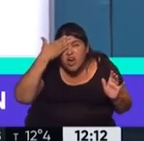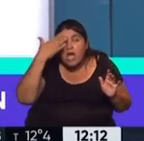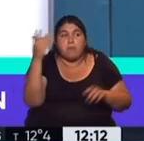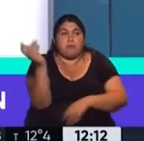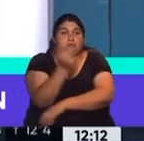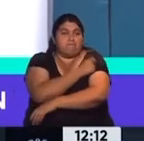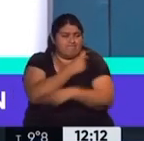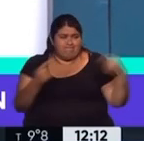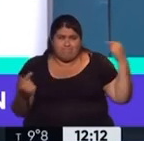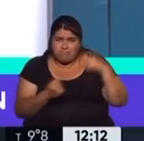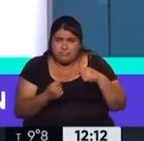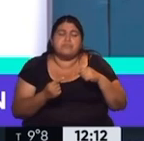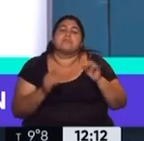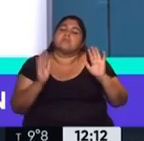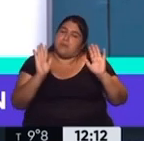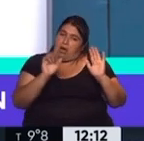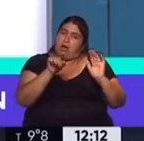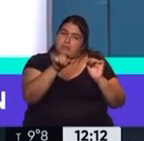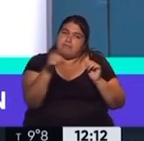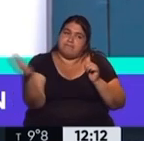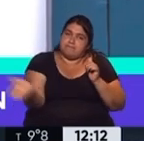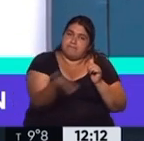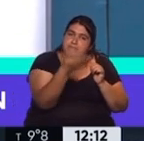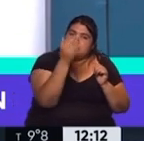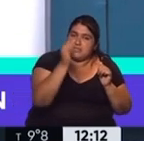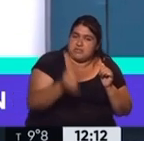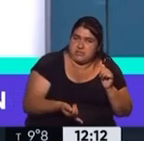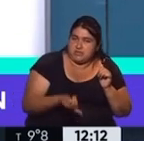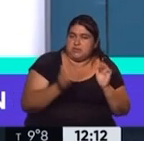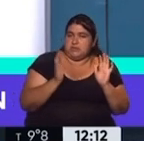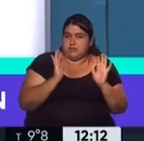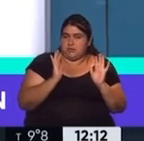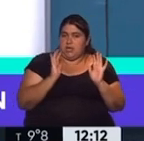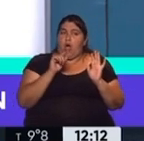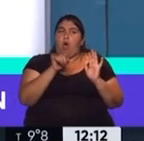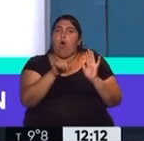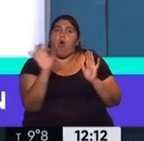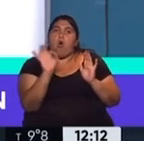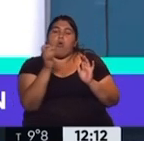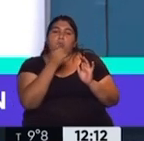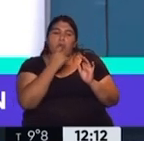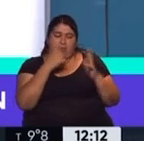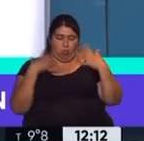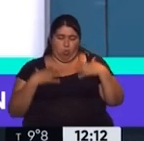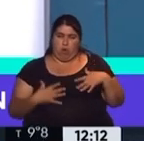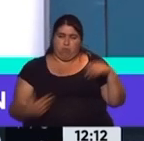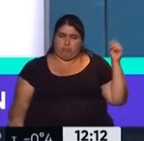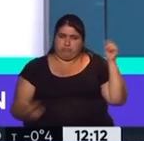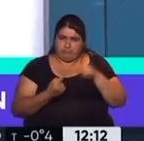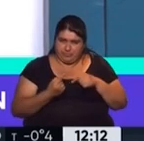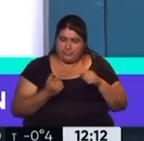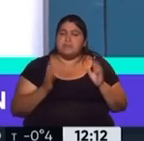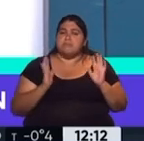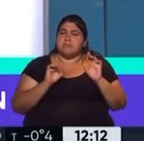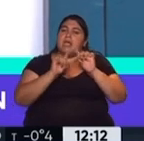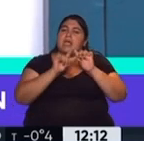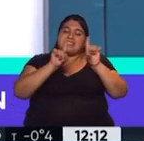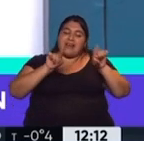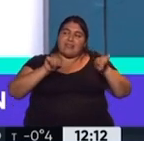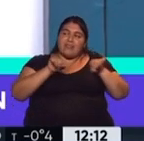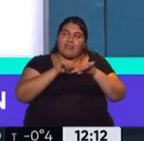cual hace que se vacunen ese es un tema contradictorio está contraindicado por lo tanto viene con certificado